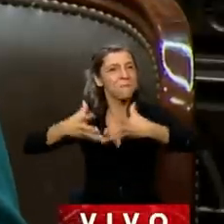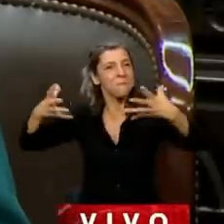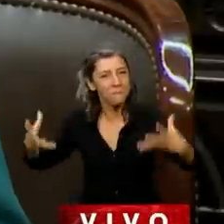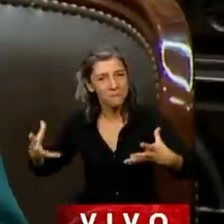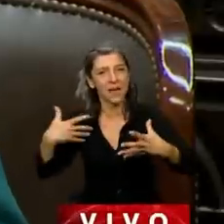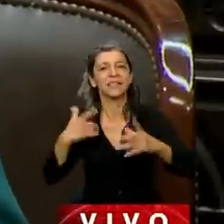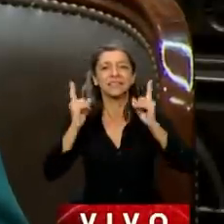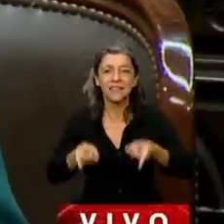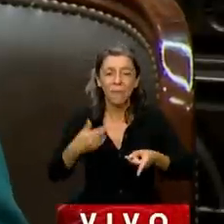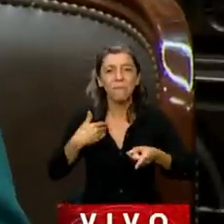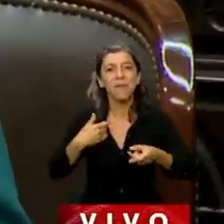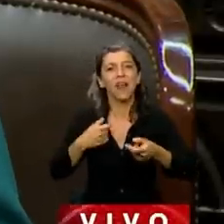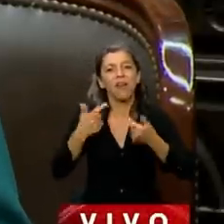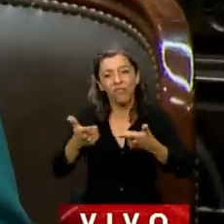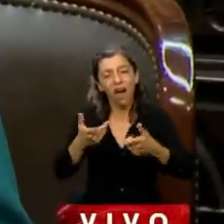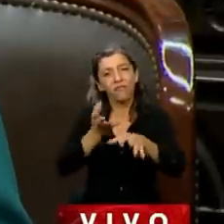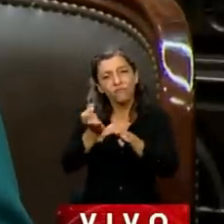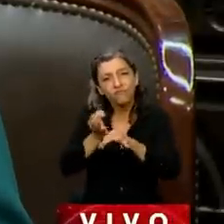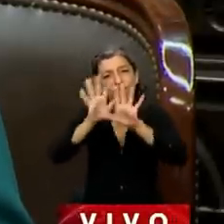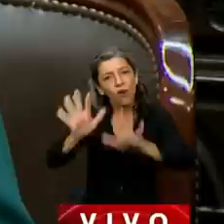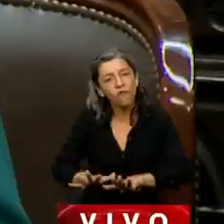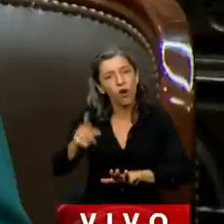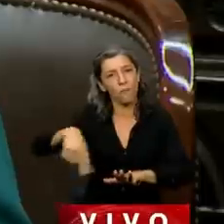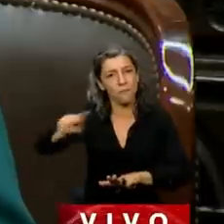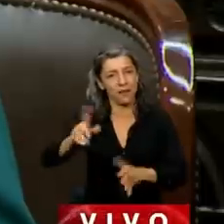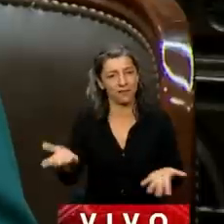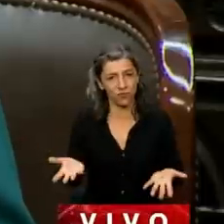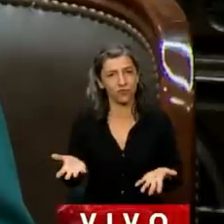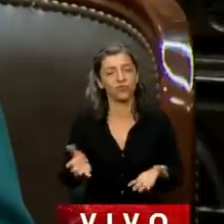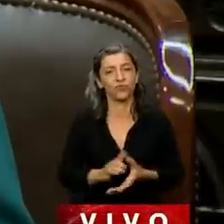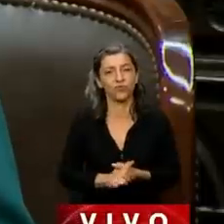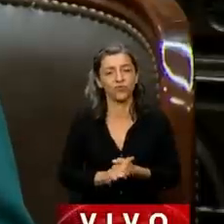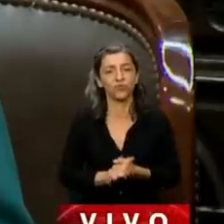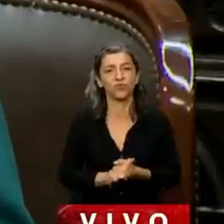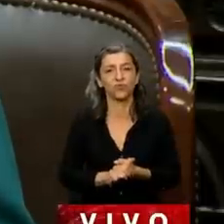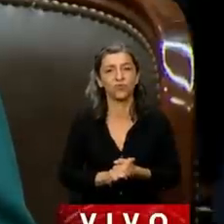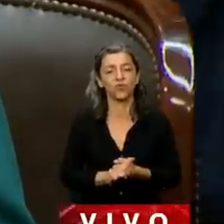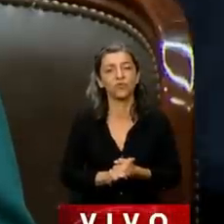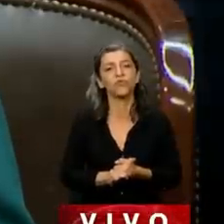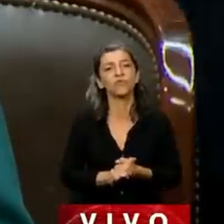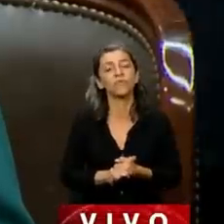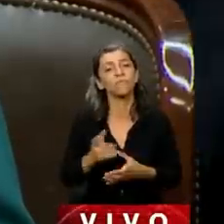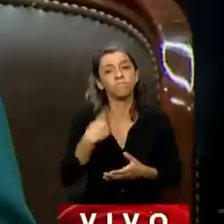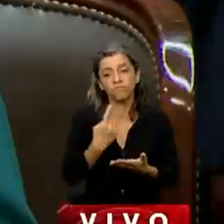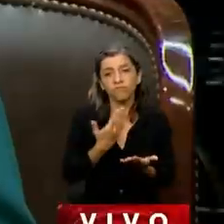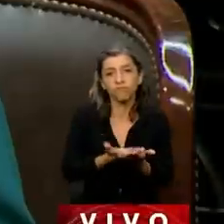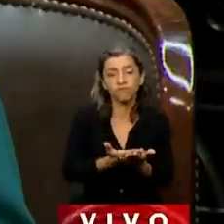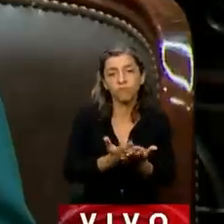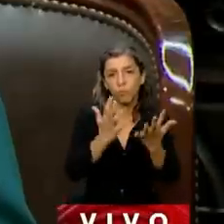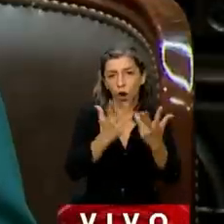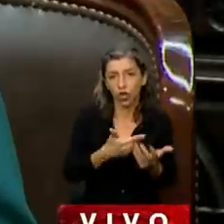la formación de la enfermería. Y obviamente, con este proyecto que vamos a